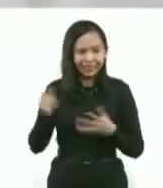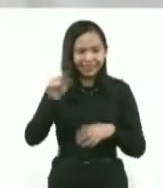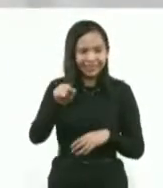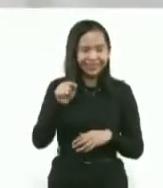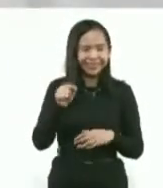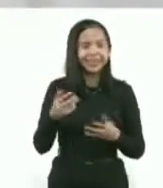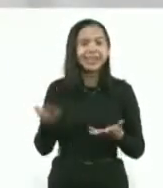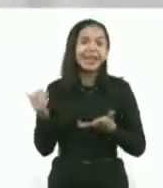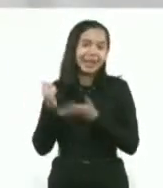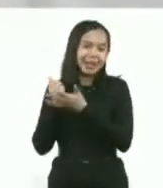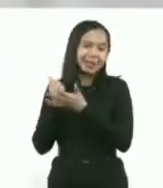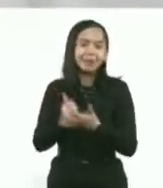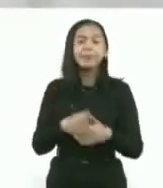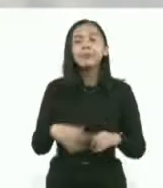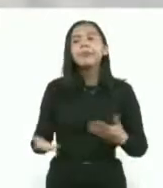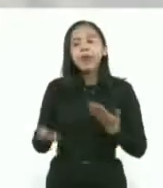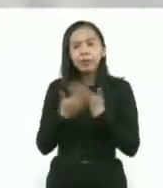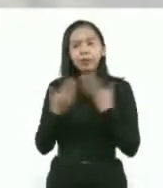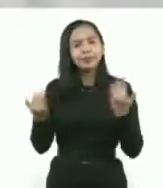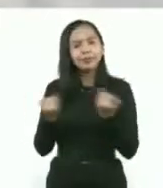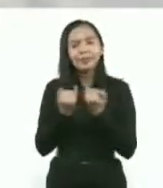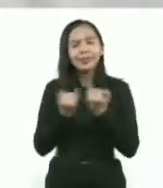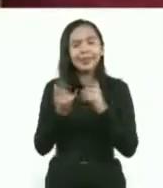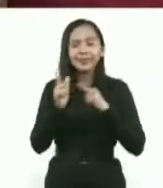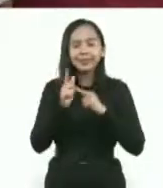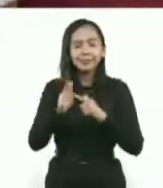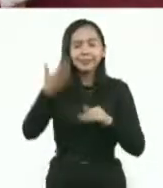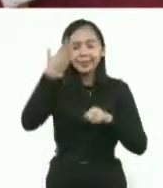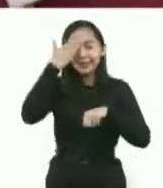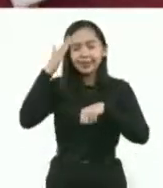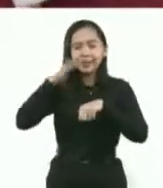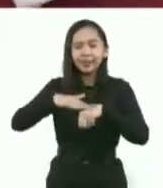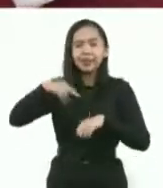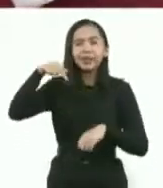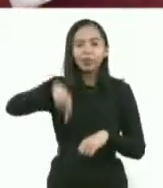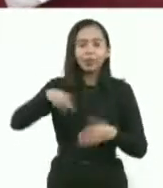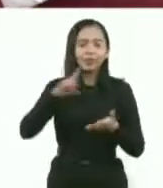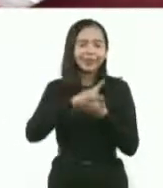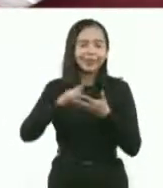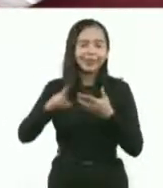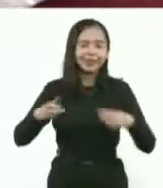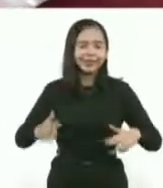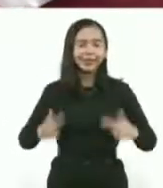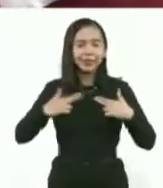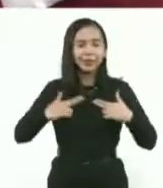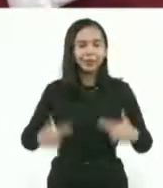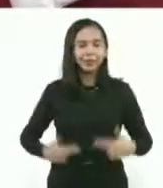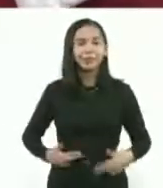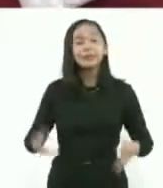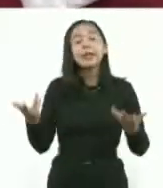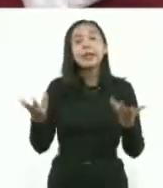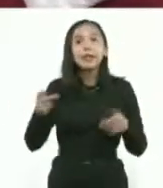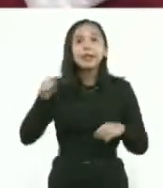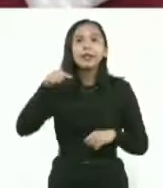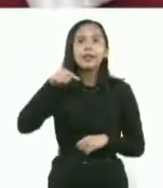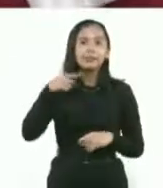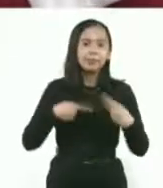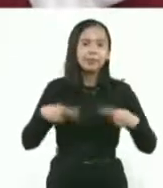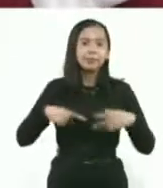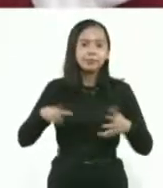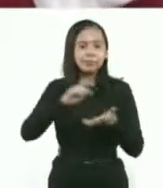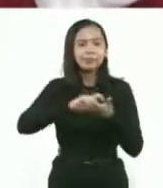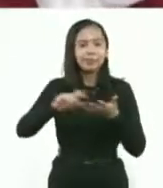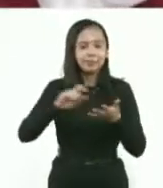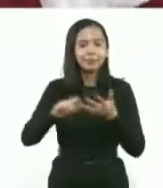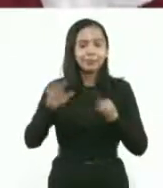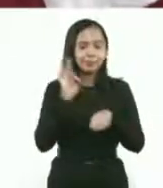de conmemorar contigo, Claudia, este Día de los Derechos de las y los Consumidores a nivel mundial y de